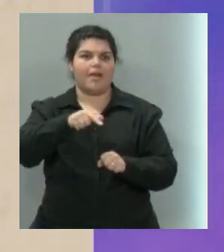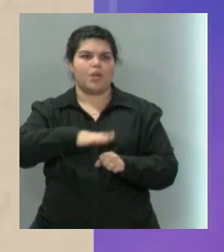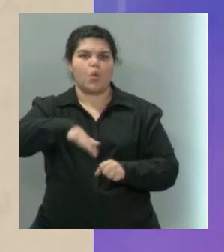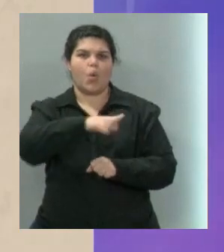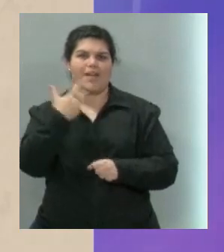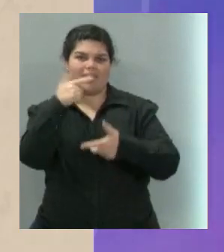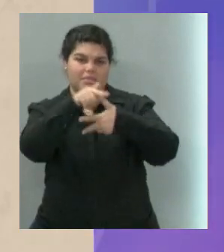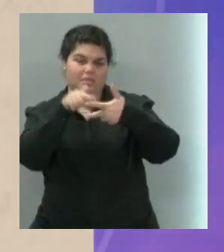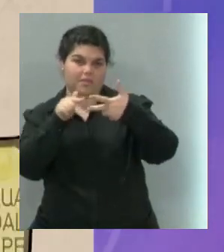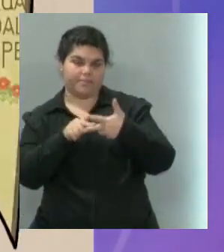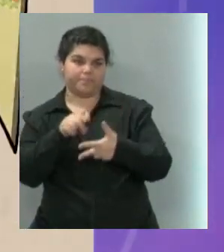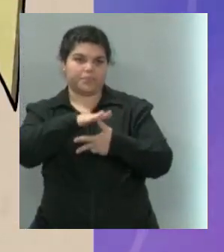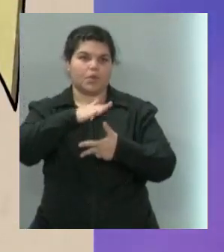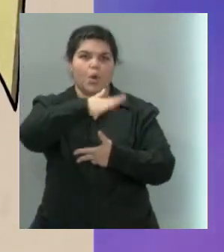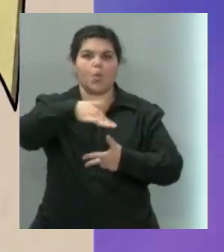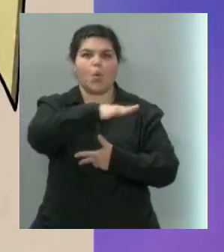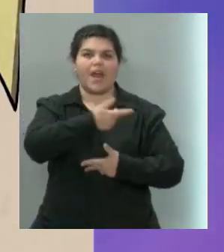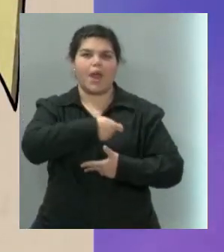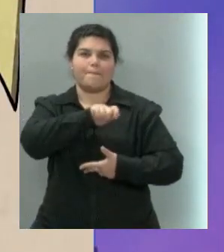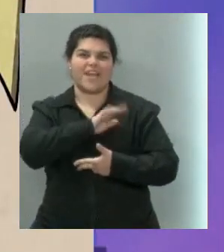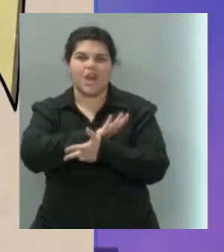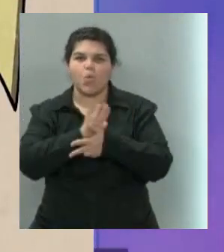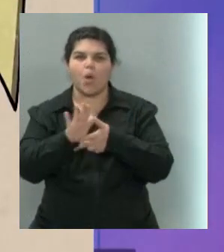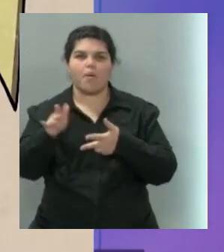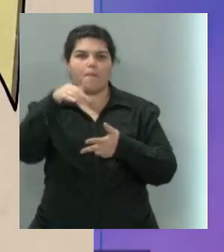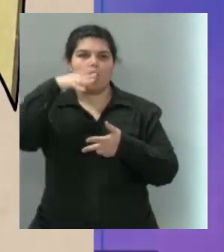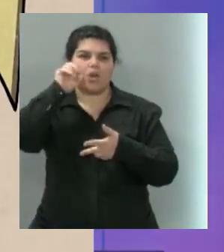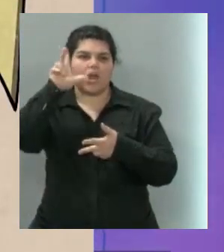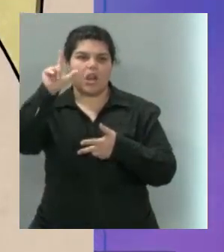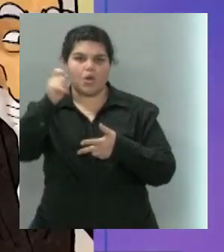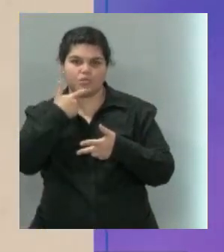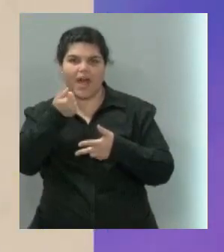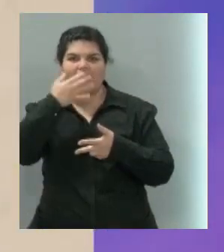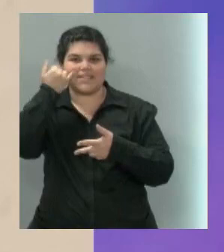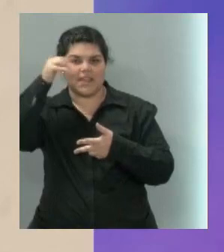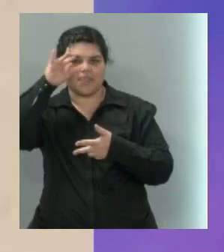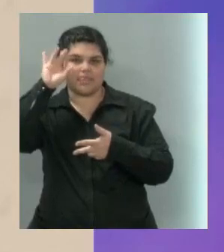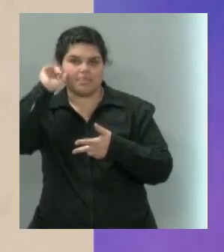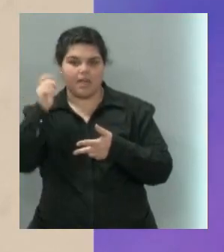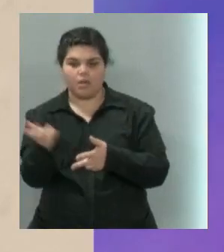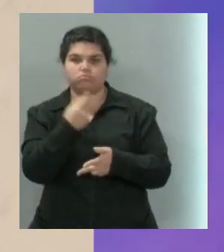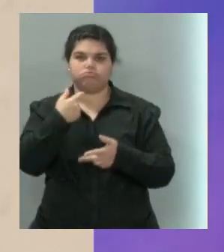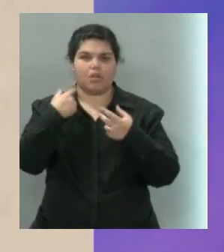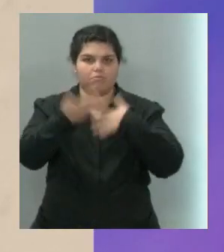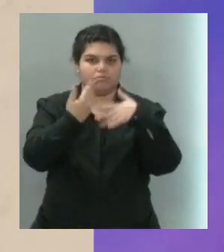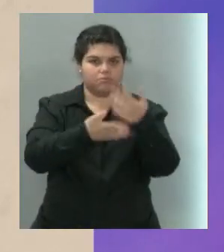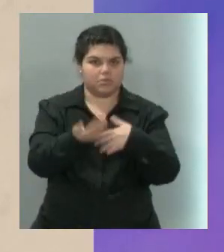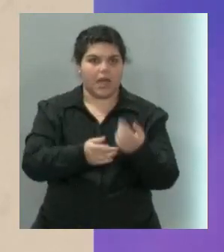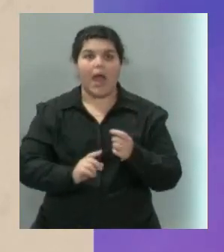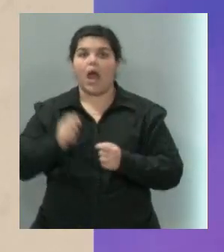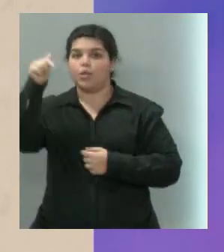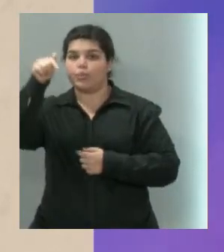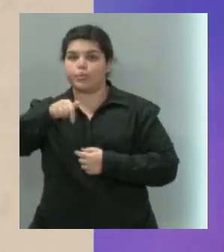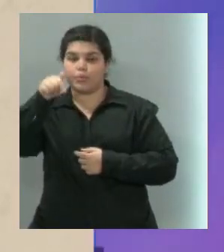el virreinato de la Nueva España, Miguel Hidalgo, Morelos y Allende iniciaron la revuelta. Al sur estaba el virreinato de Nueva